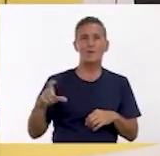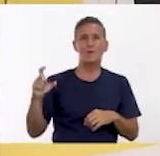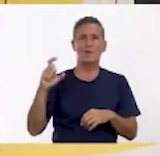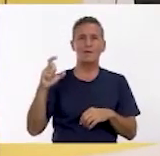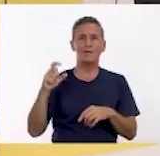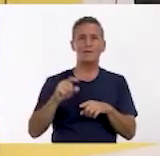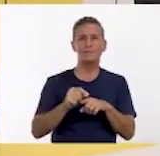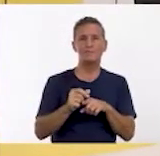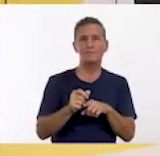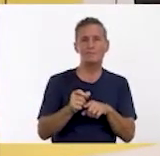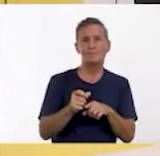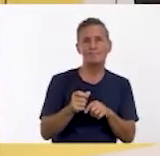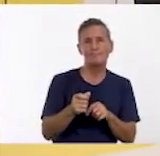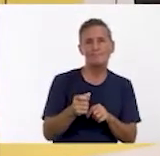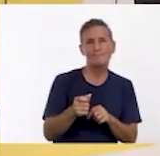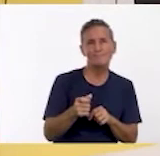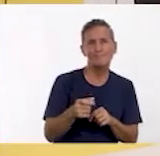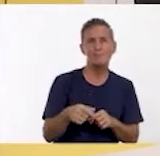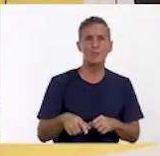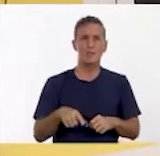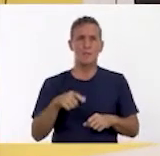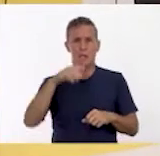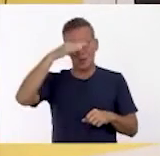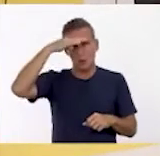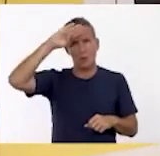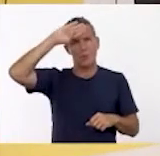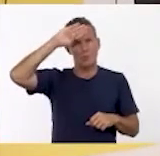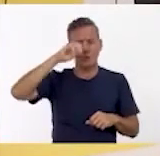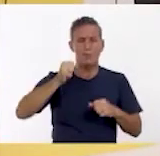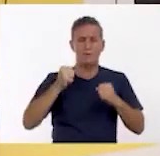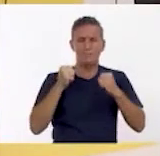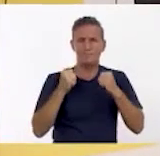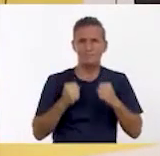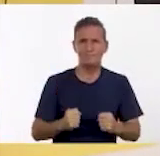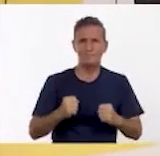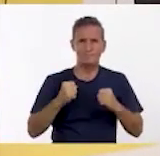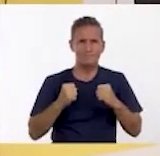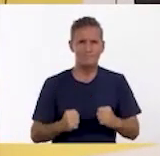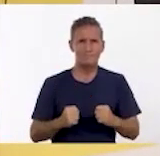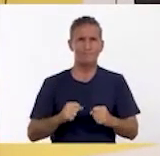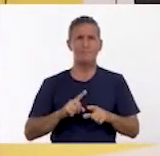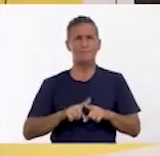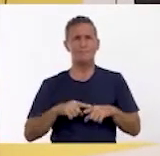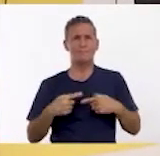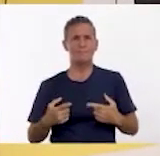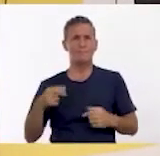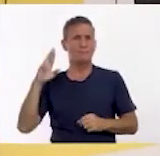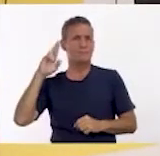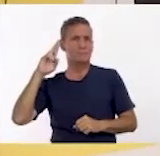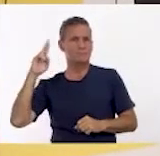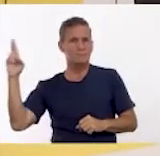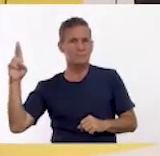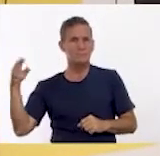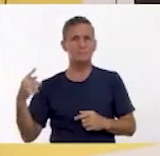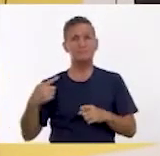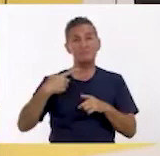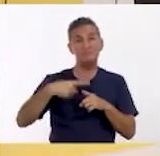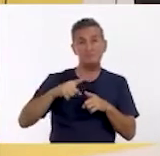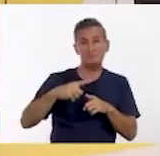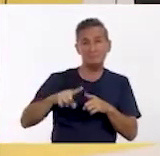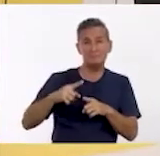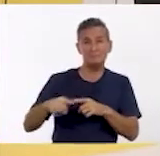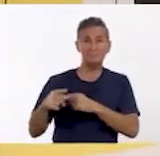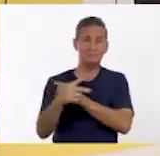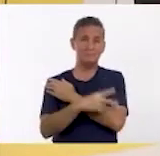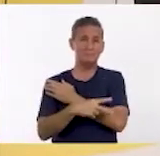campo a mano del capitalismo. Pero Cuba permaneció por su tenacidad, por su fervor, por su espíritu revolucionario. Pero